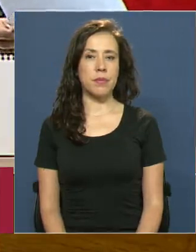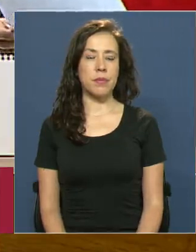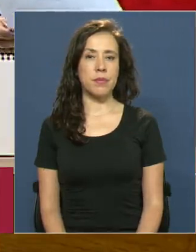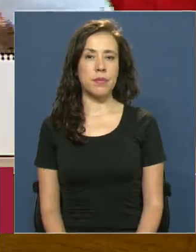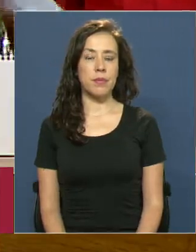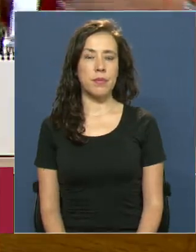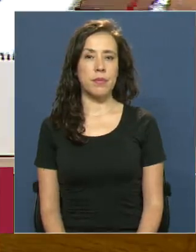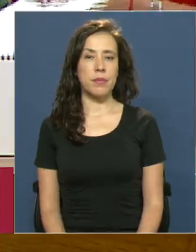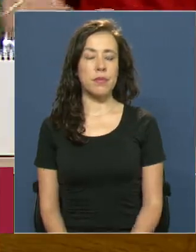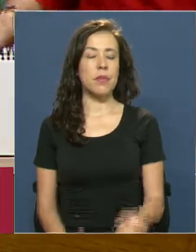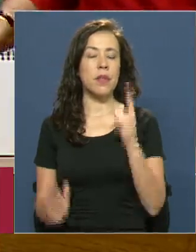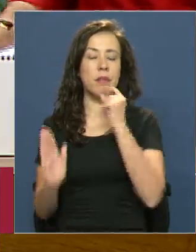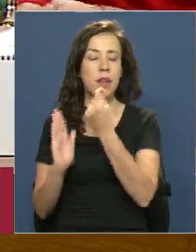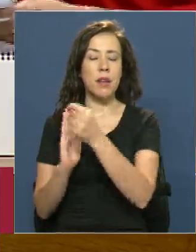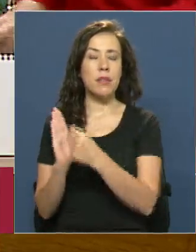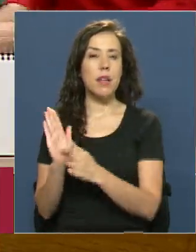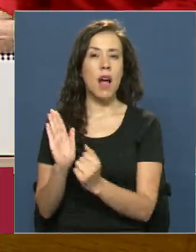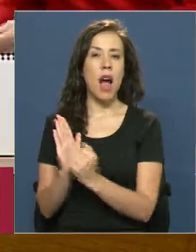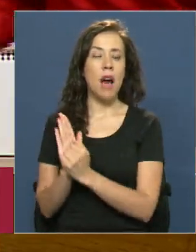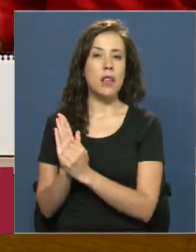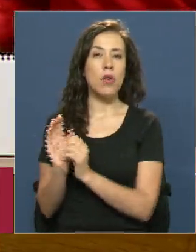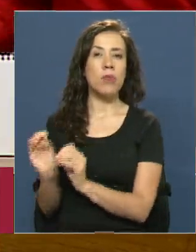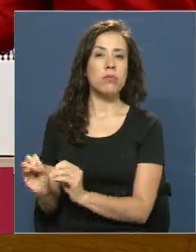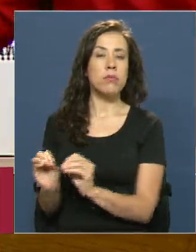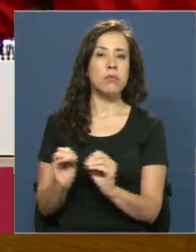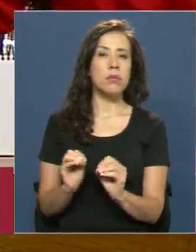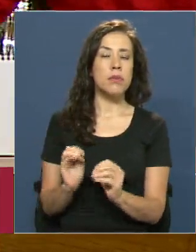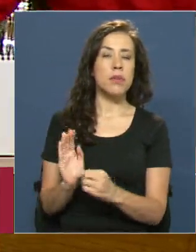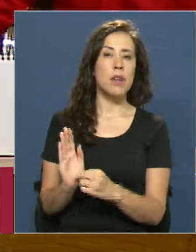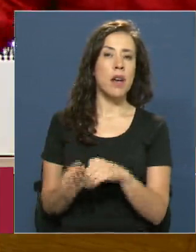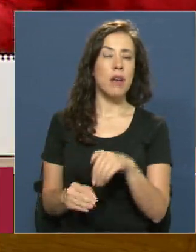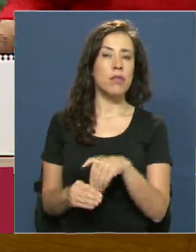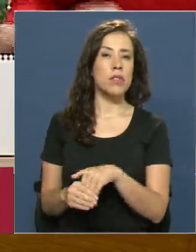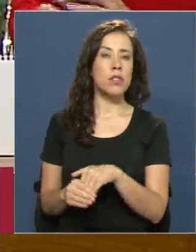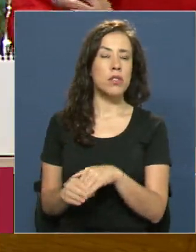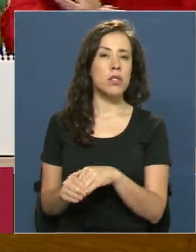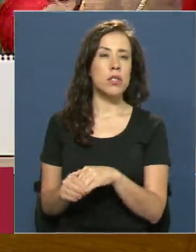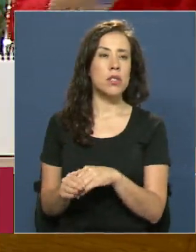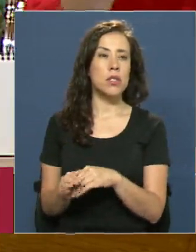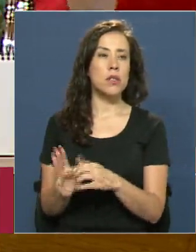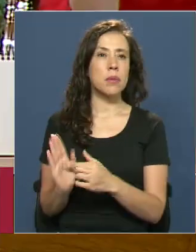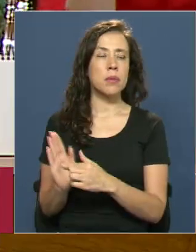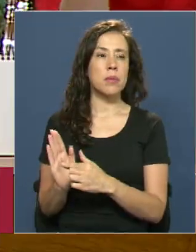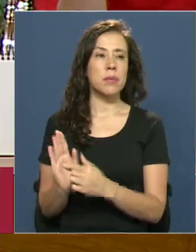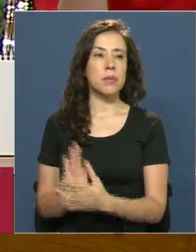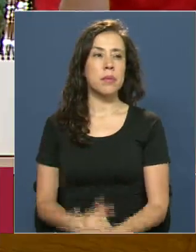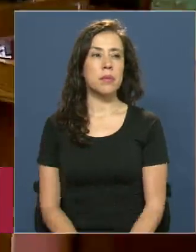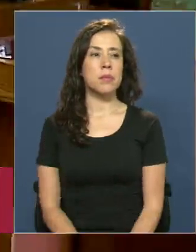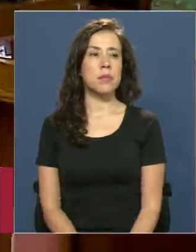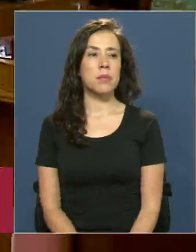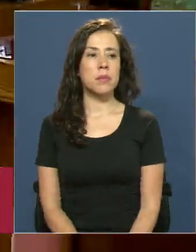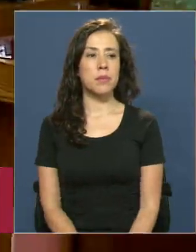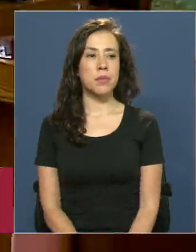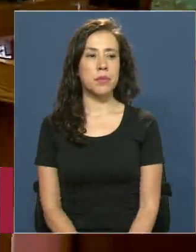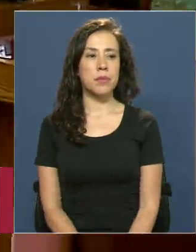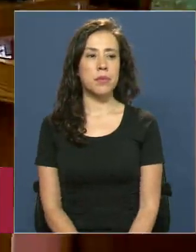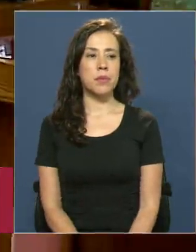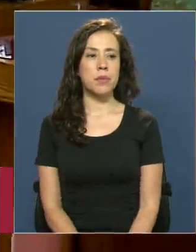Vamos a revisar cuál es el artículo que se mueve ahora en la votación particular. No, no está aquí.